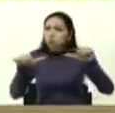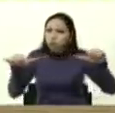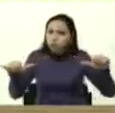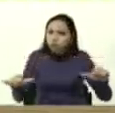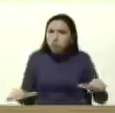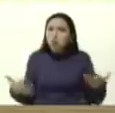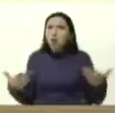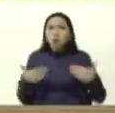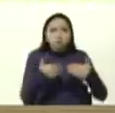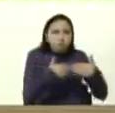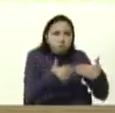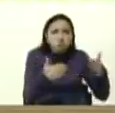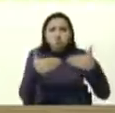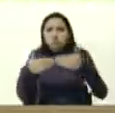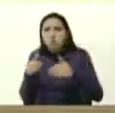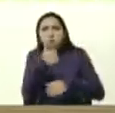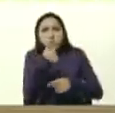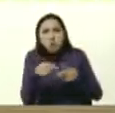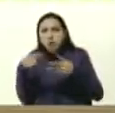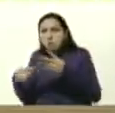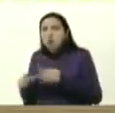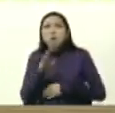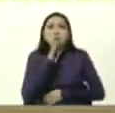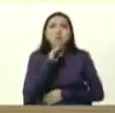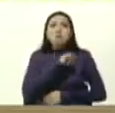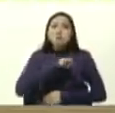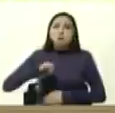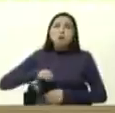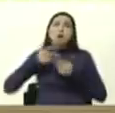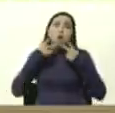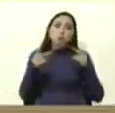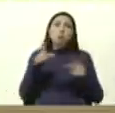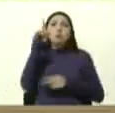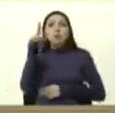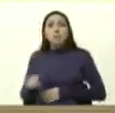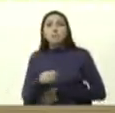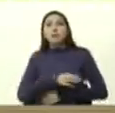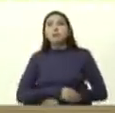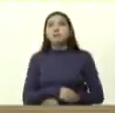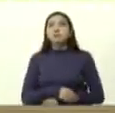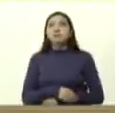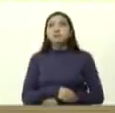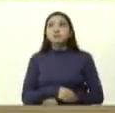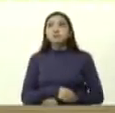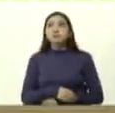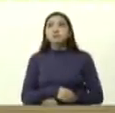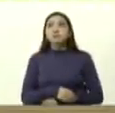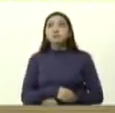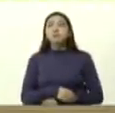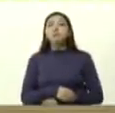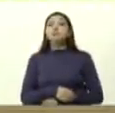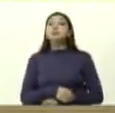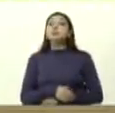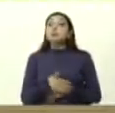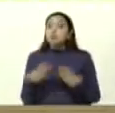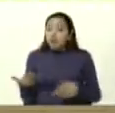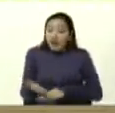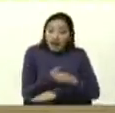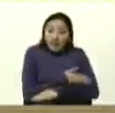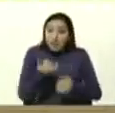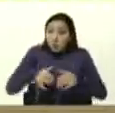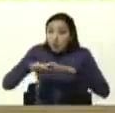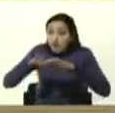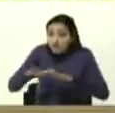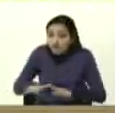de los distintos bancos, tanto públicos como privados. Es decir, vamos a tener una pausa operativa